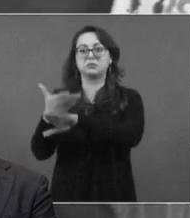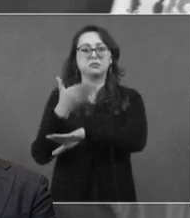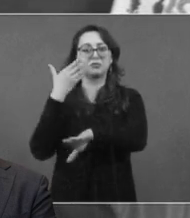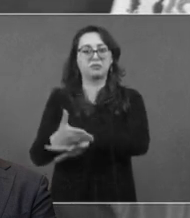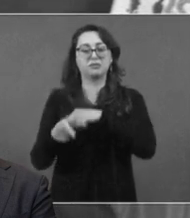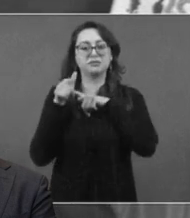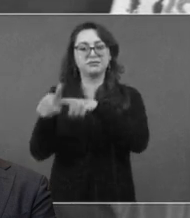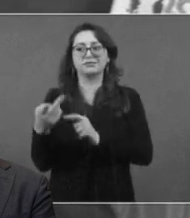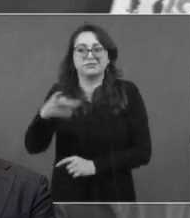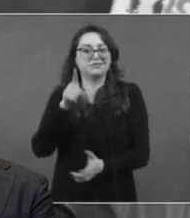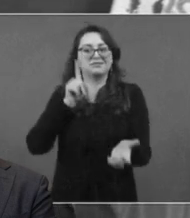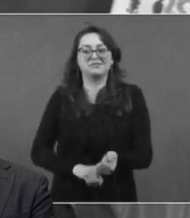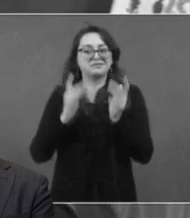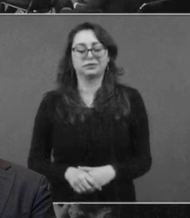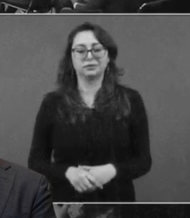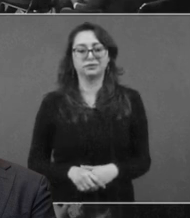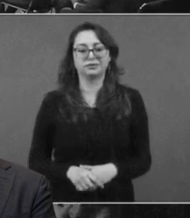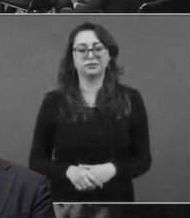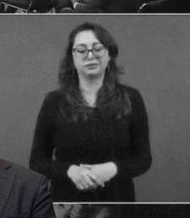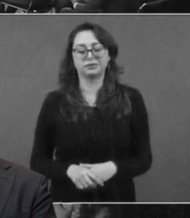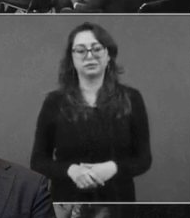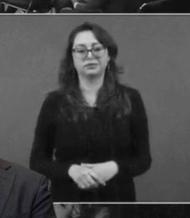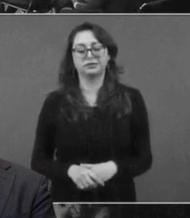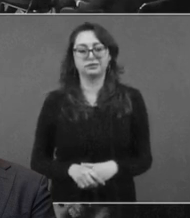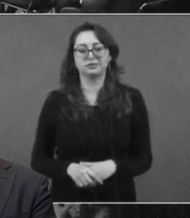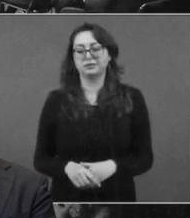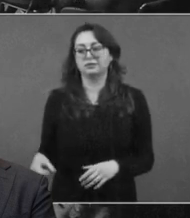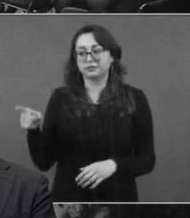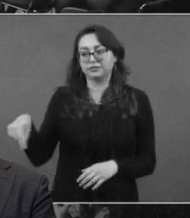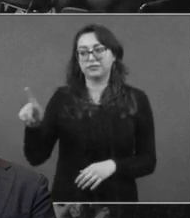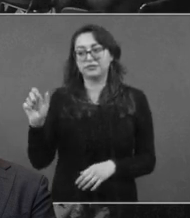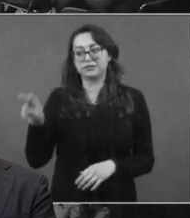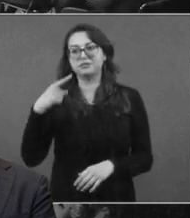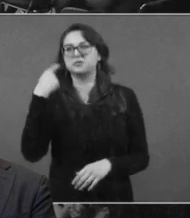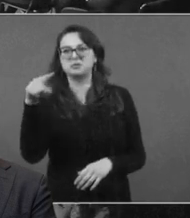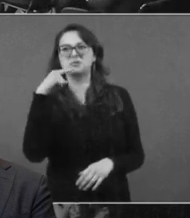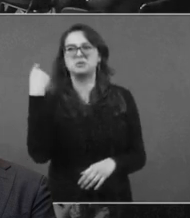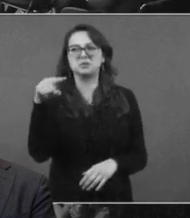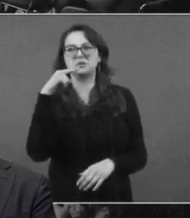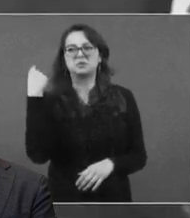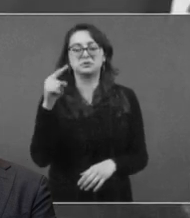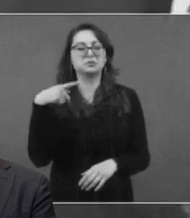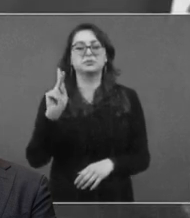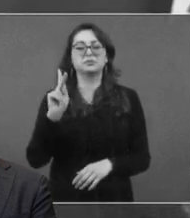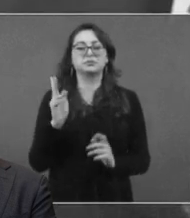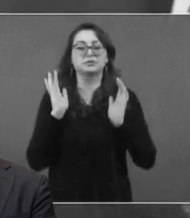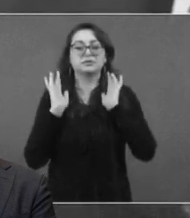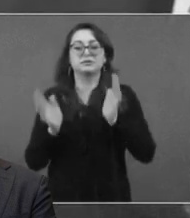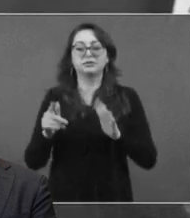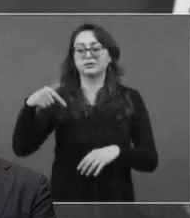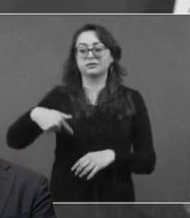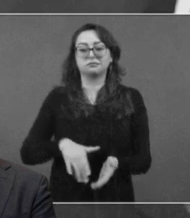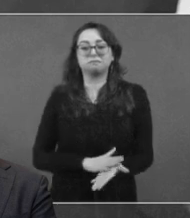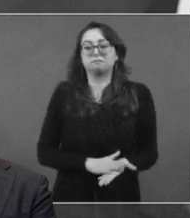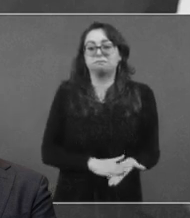Fuera Moreira, fuera Moreira. Y denunciándolo, ¿no? De repente detienen a Moreira en España.